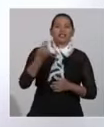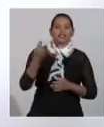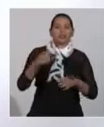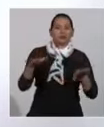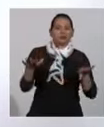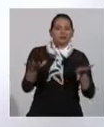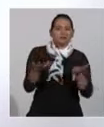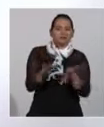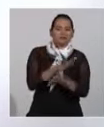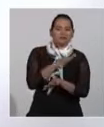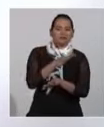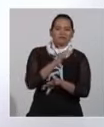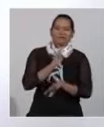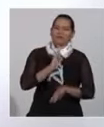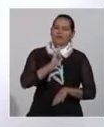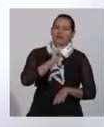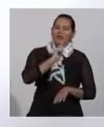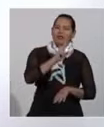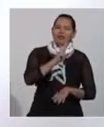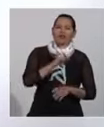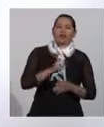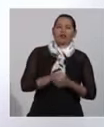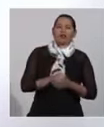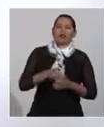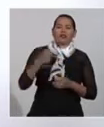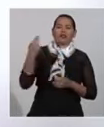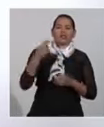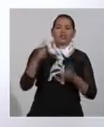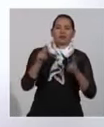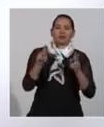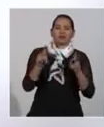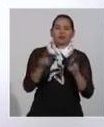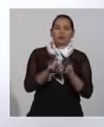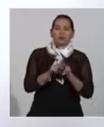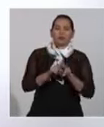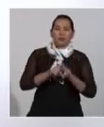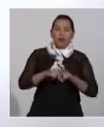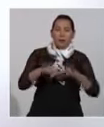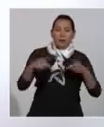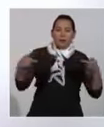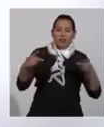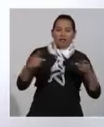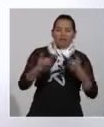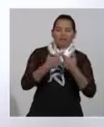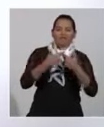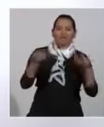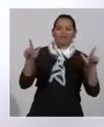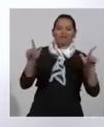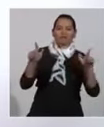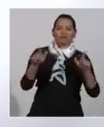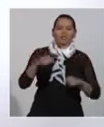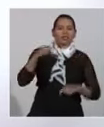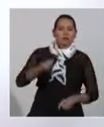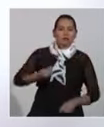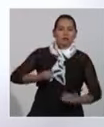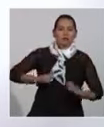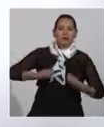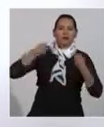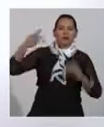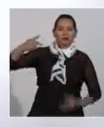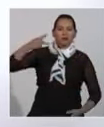mejor prensa, libertad de prensa, libertad de conciencia. ¡Que viva Puebla! ¡Que reviva